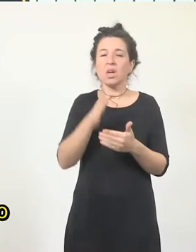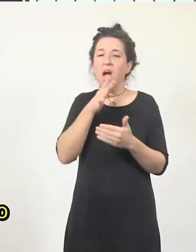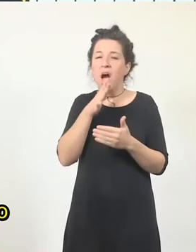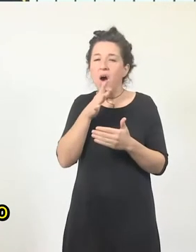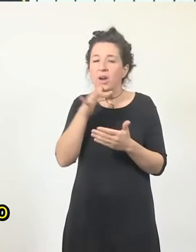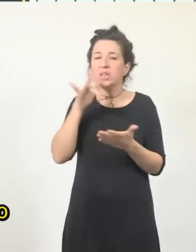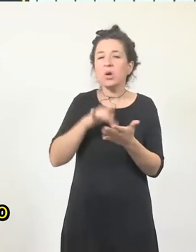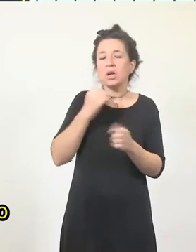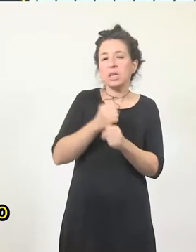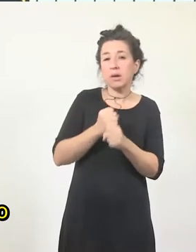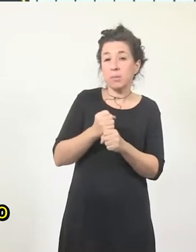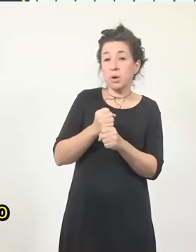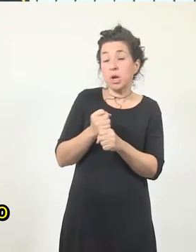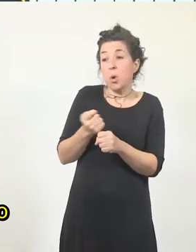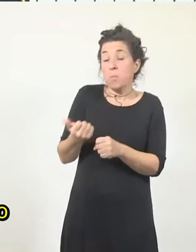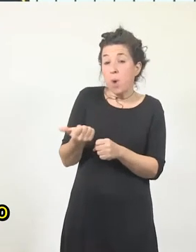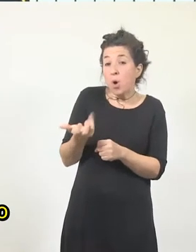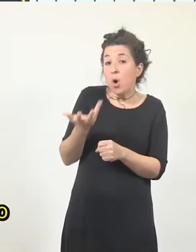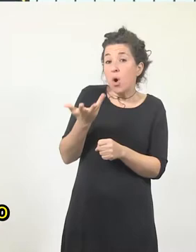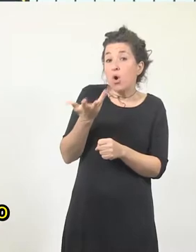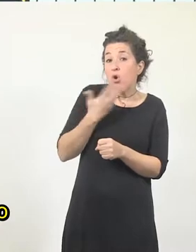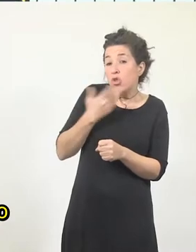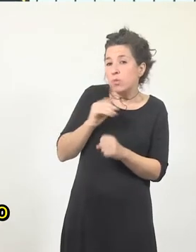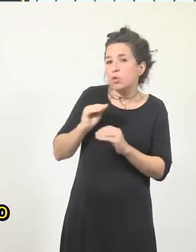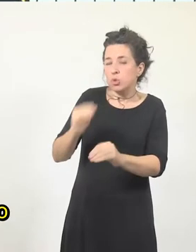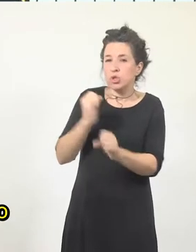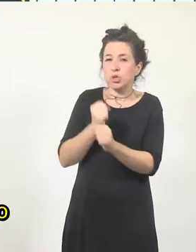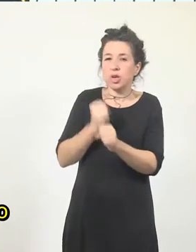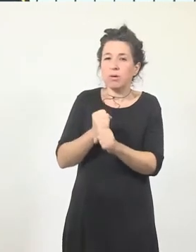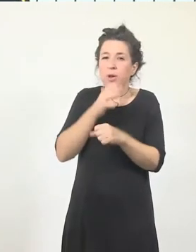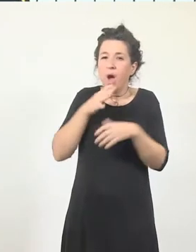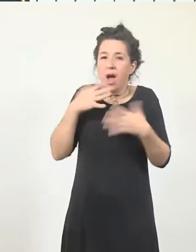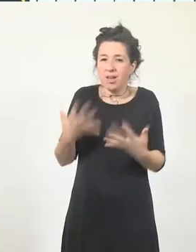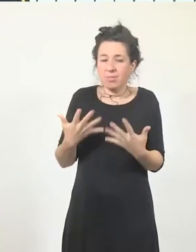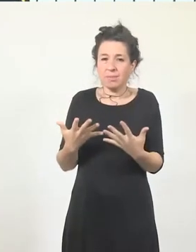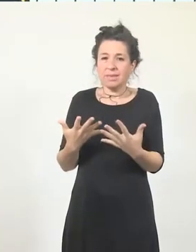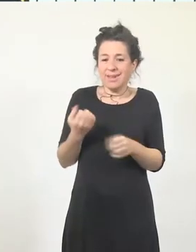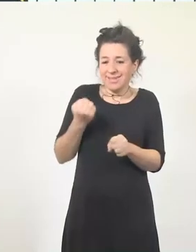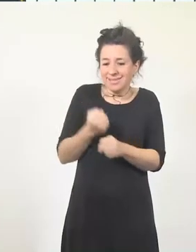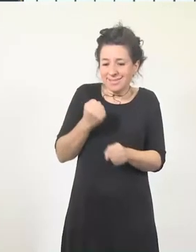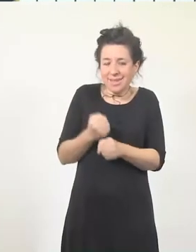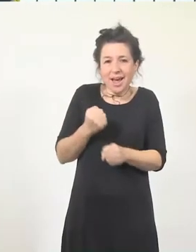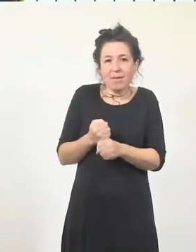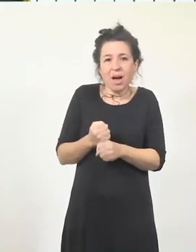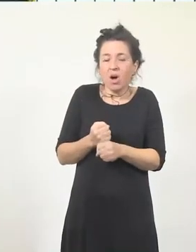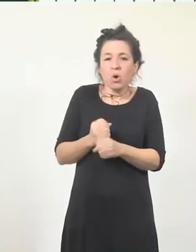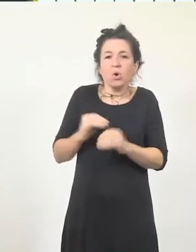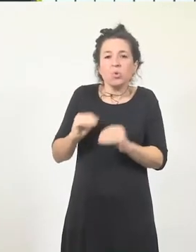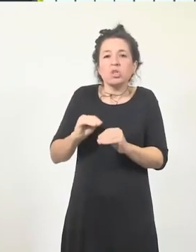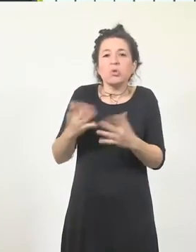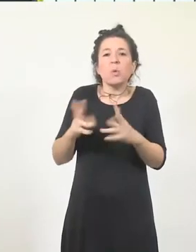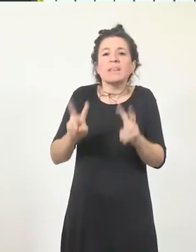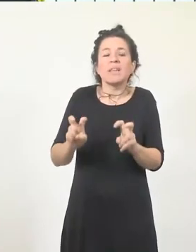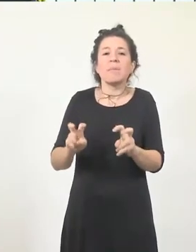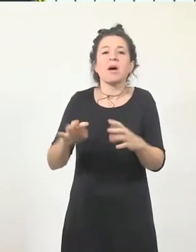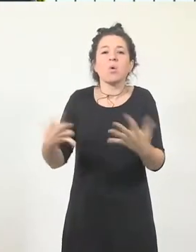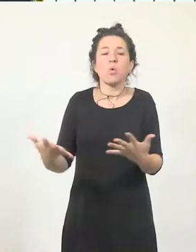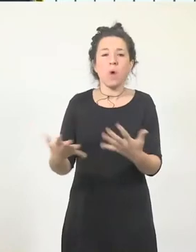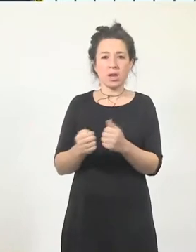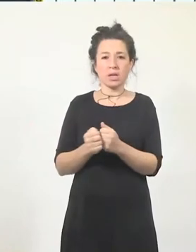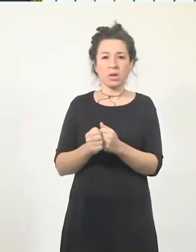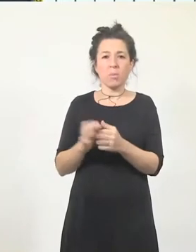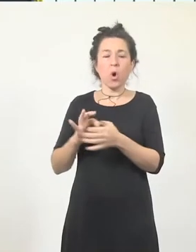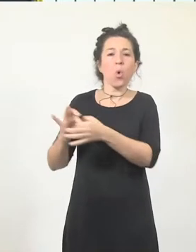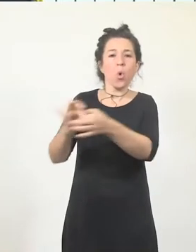ahora? Porque sí que conocemos un poquito vuestro trabajo por las visitas que hacéis a Euskal Herria, pero ¿en qué se trabaja en estos momentos, por ejemplo, desde la